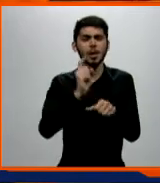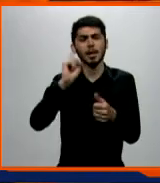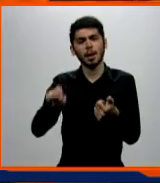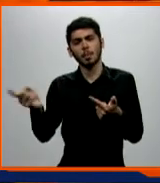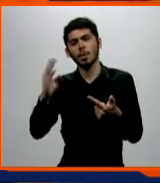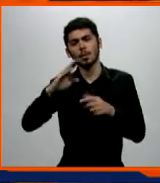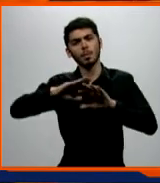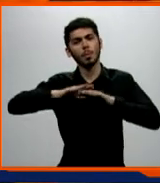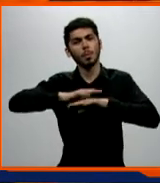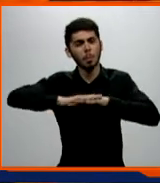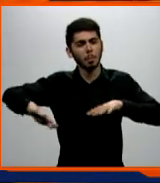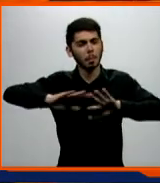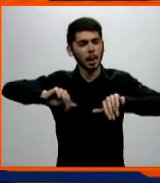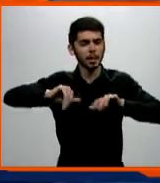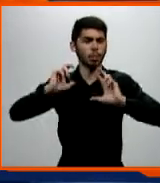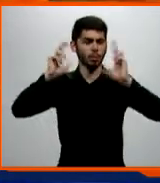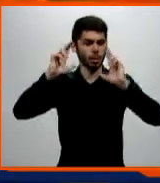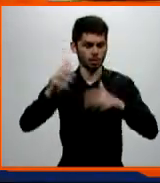estuvo Deporte B Noticias.